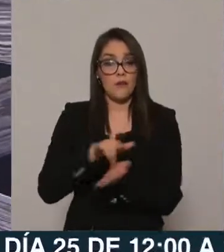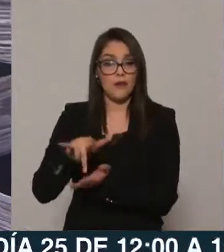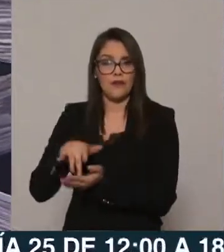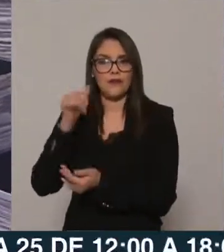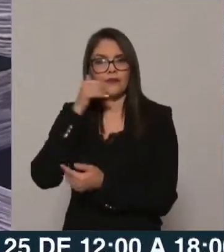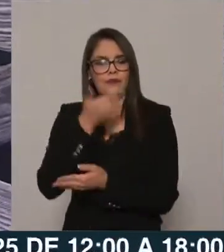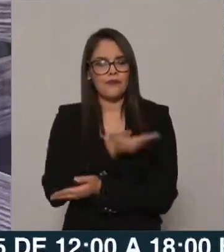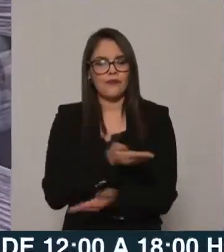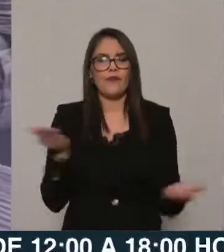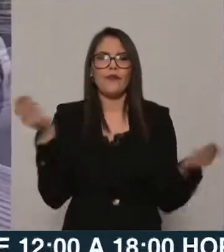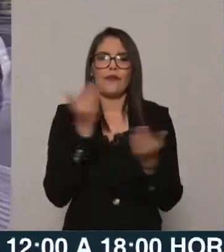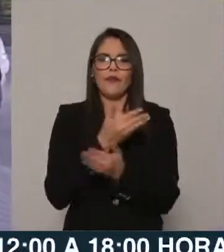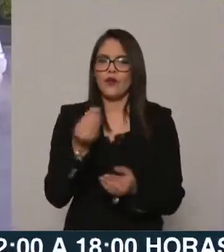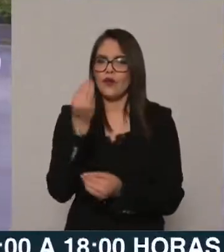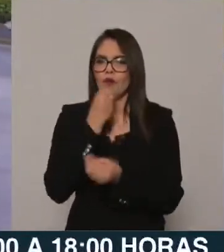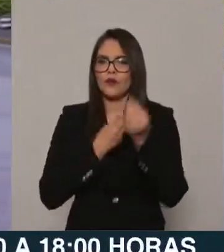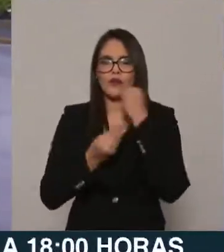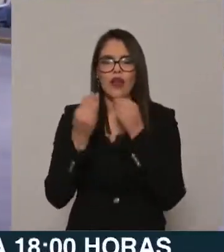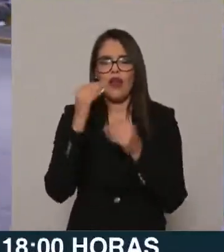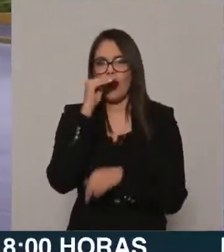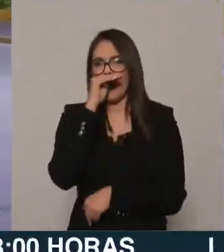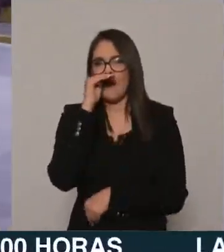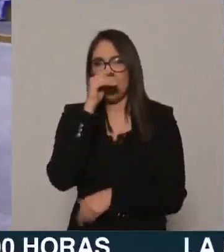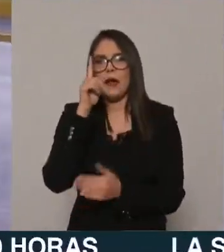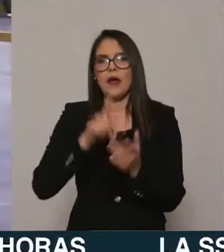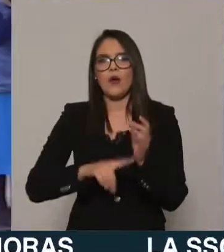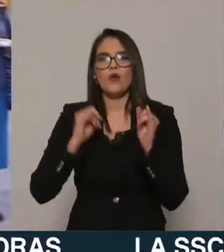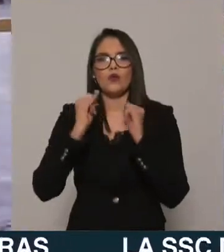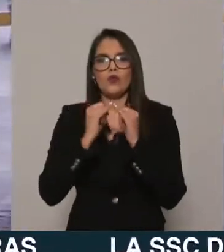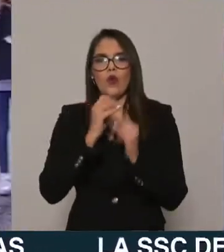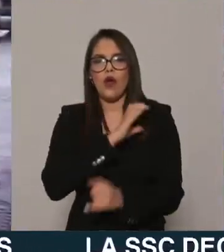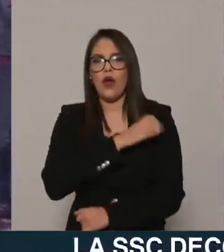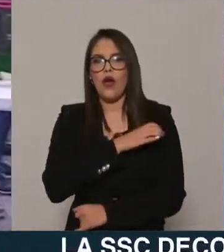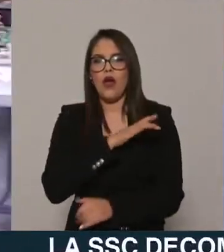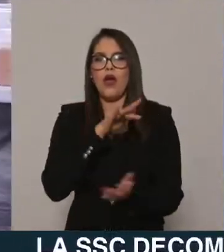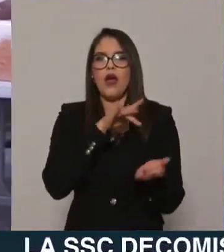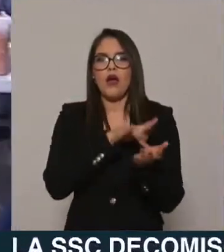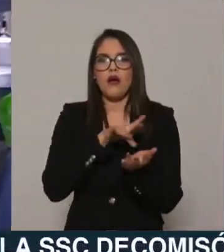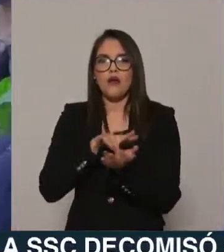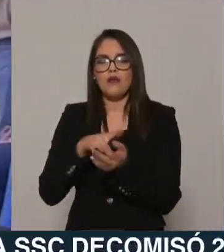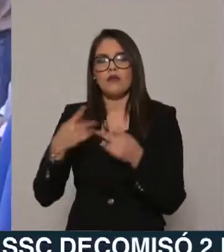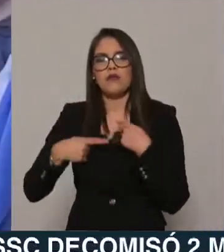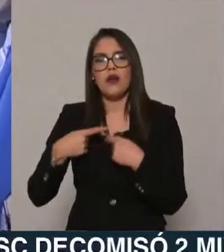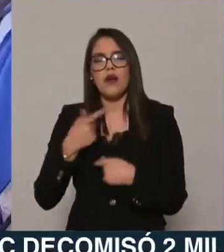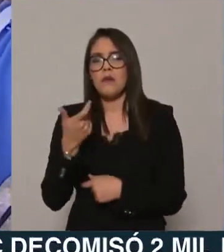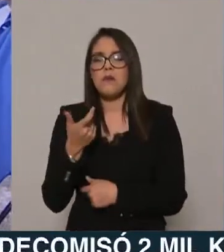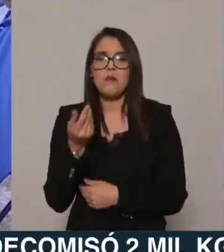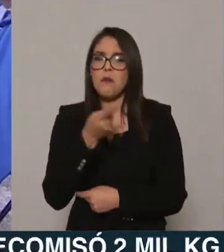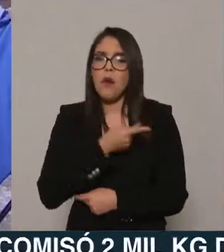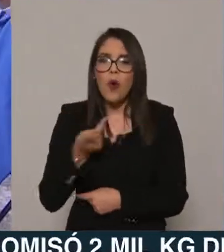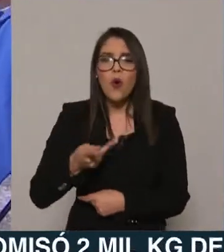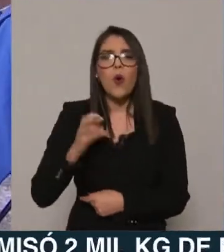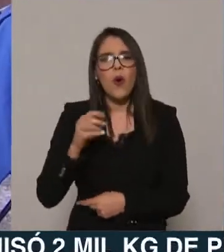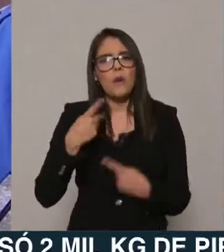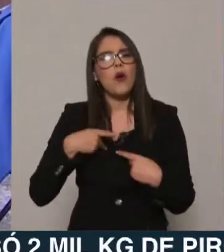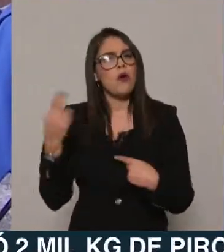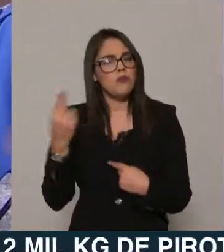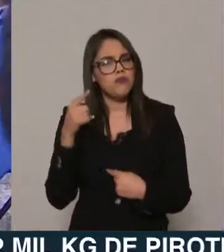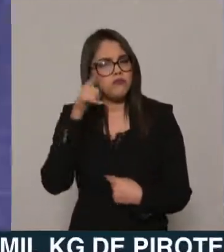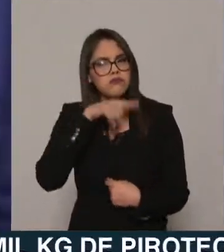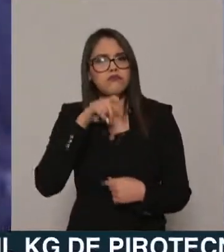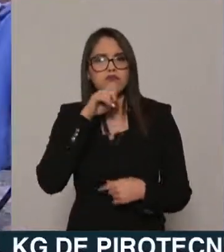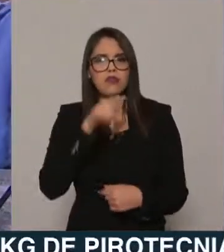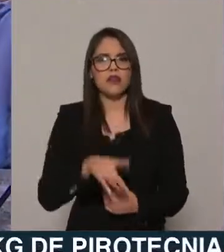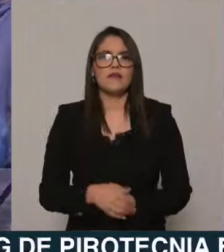brindar comida de manera gratuita en el Instituto de Cancerología. Apoyan a las personas de bajos recursos o a quien lo necesite. Nos